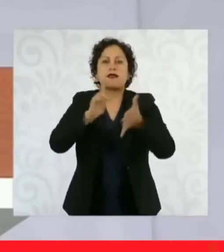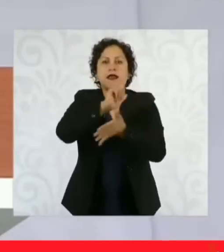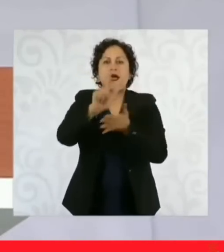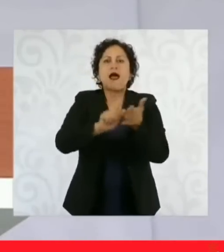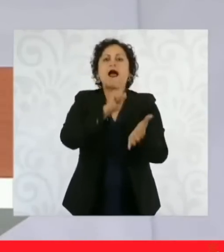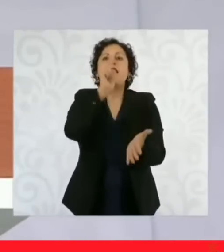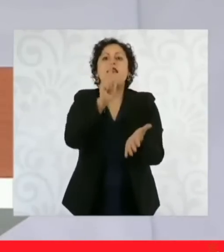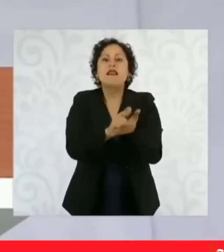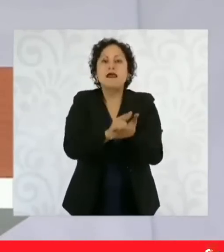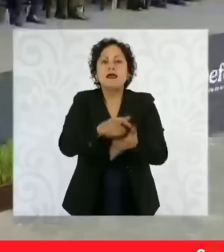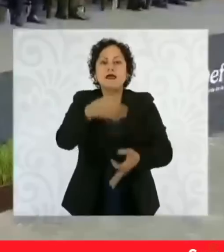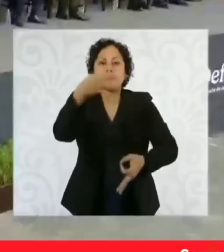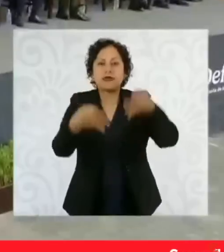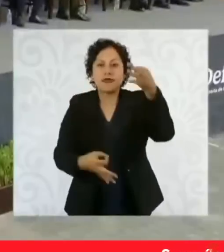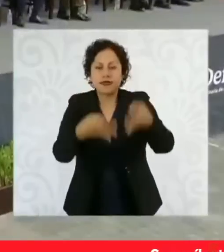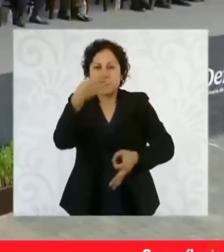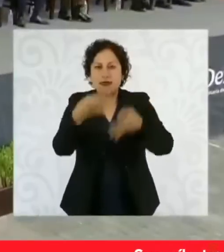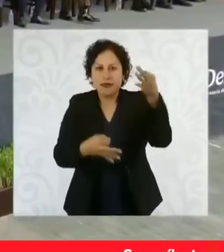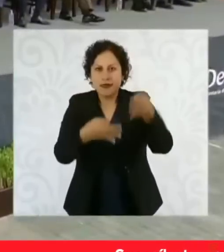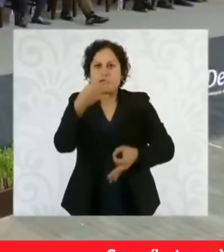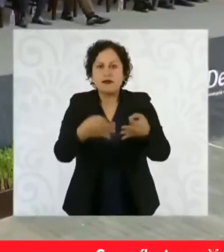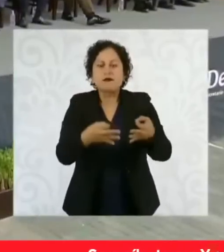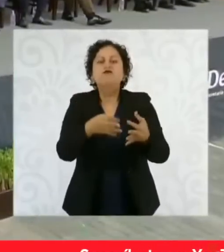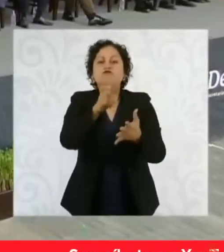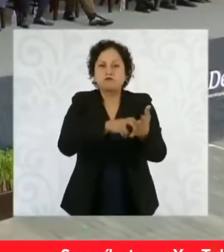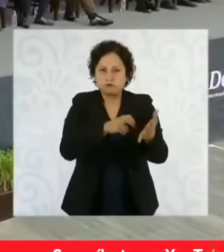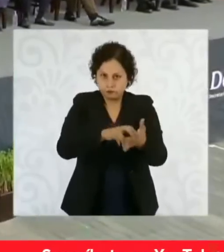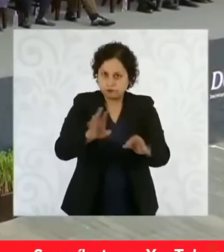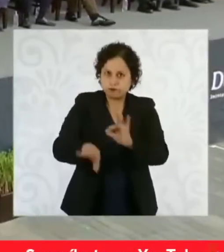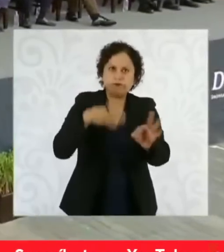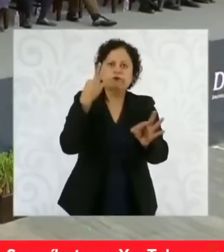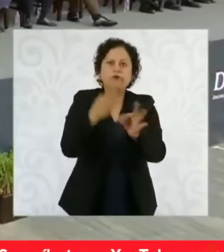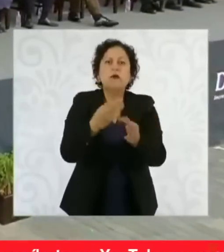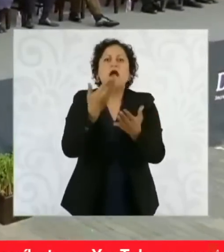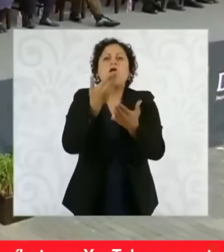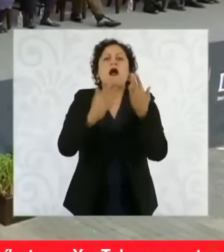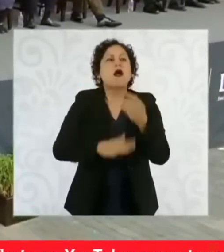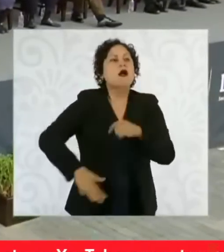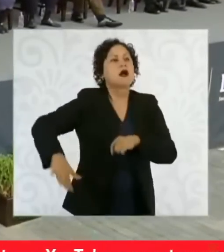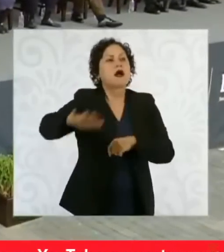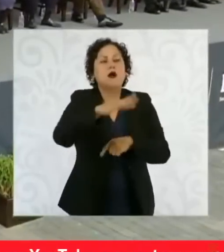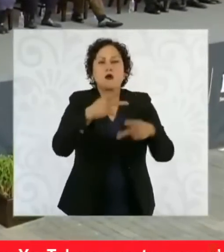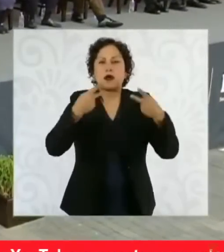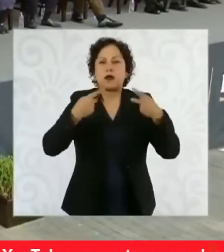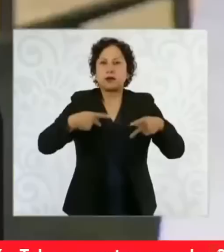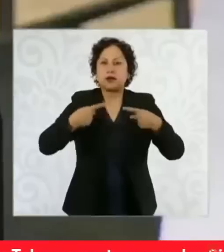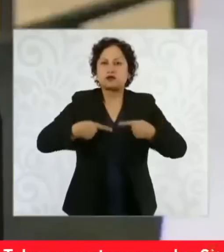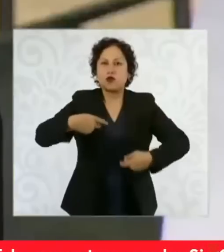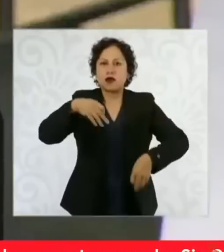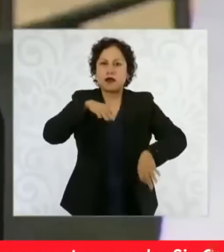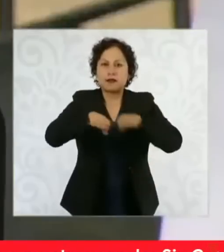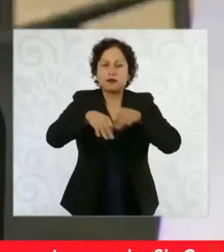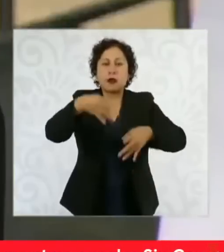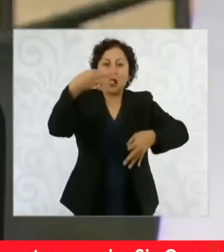el pueblo las y los jueces, magistrados y ministros de la Suprema Corte de Justicia de la